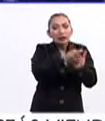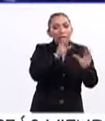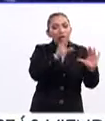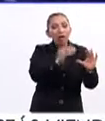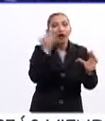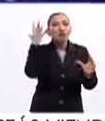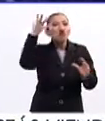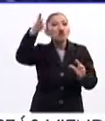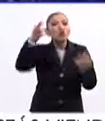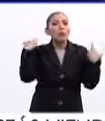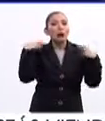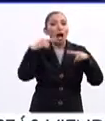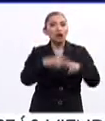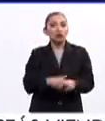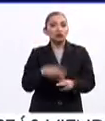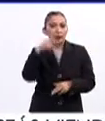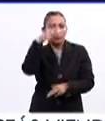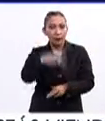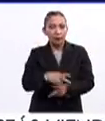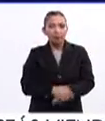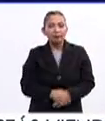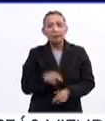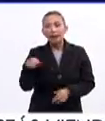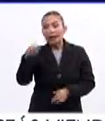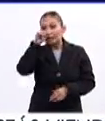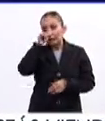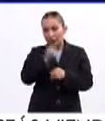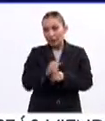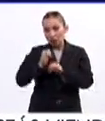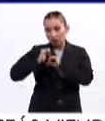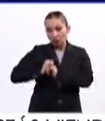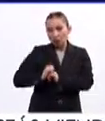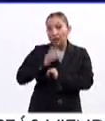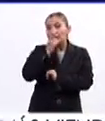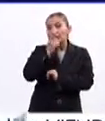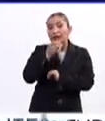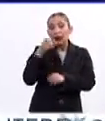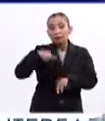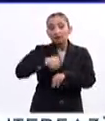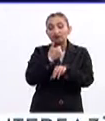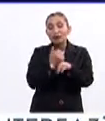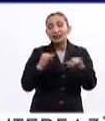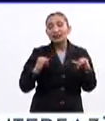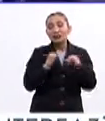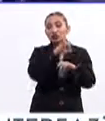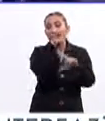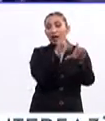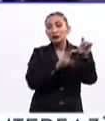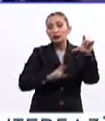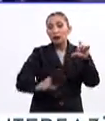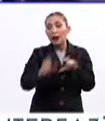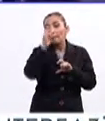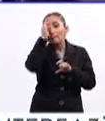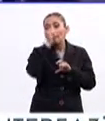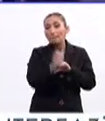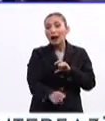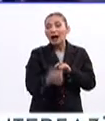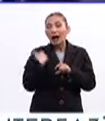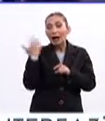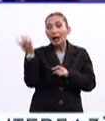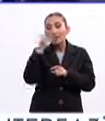próximos maestros de México. El secretario Esteban Moctezuma también anunció la creación del Instituto Nacional para